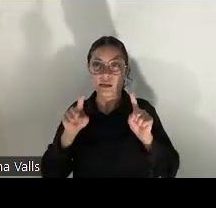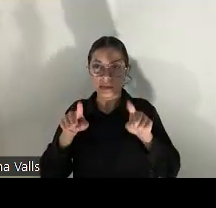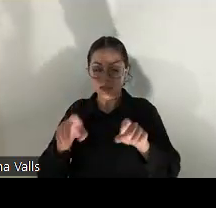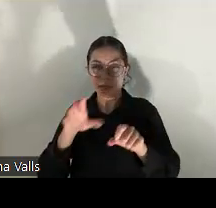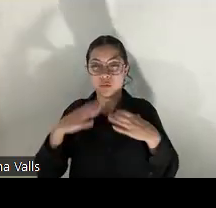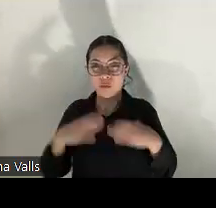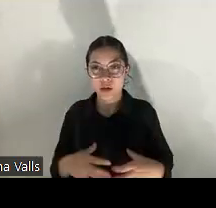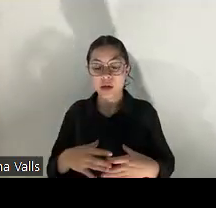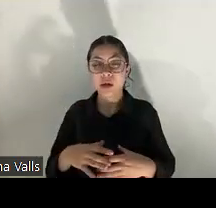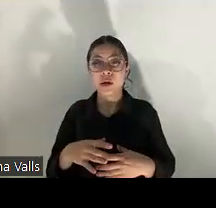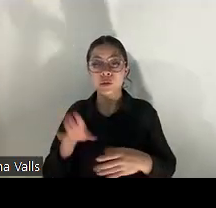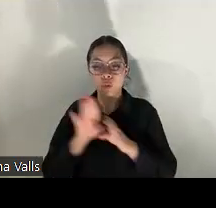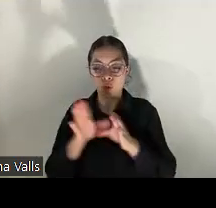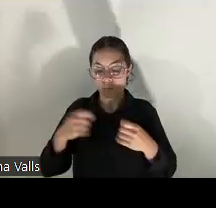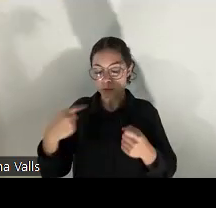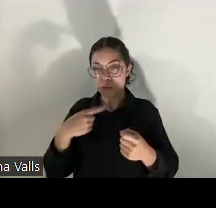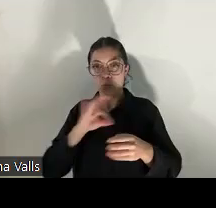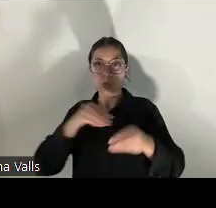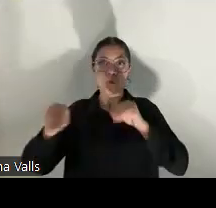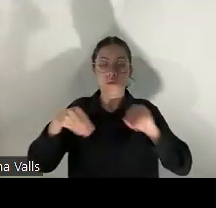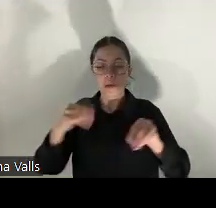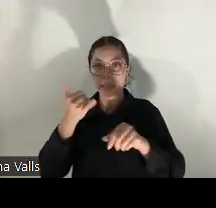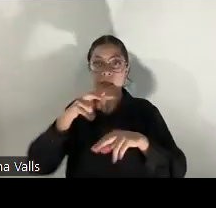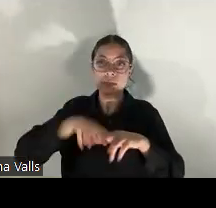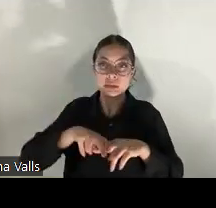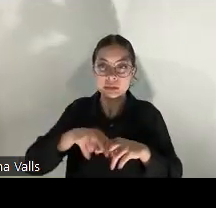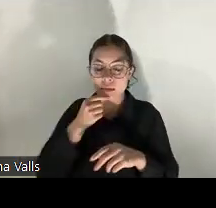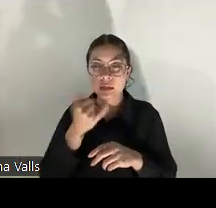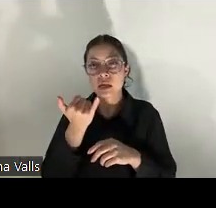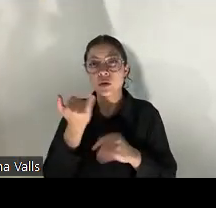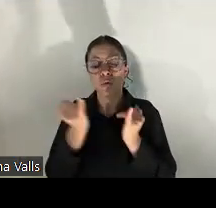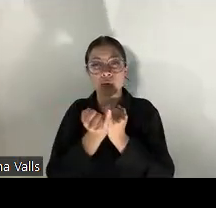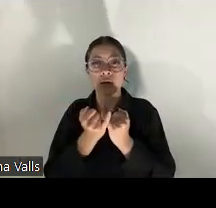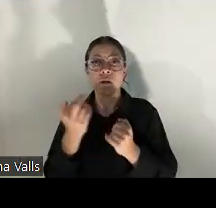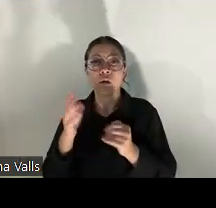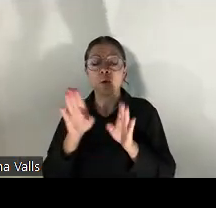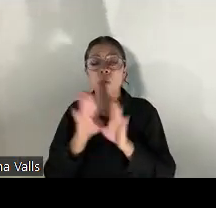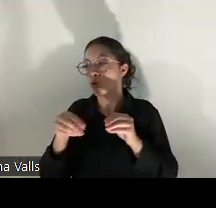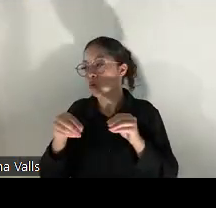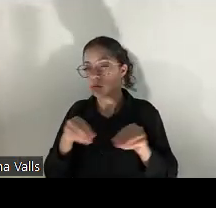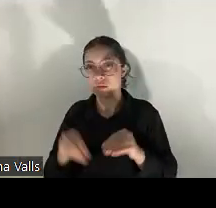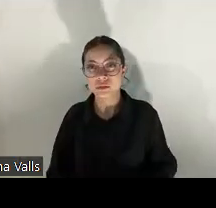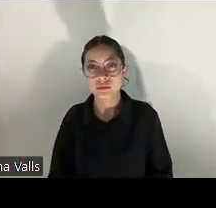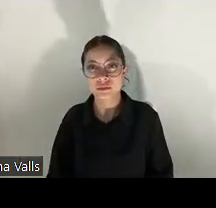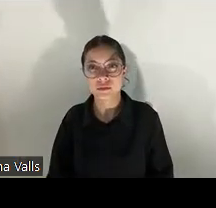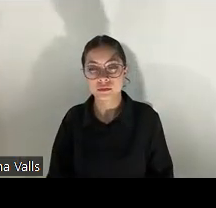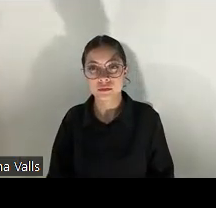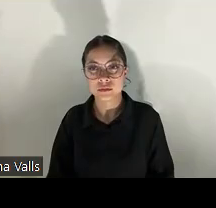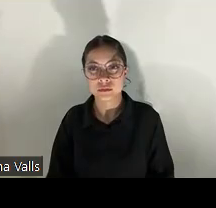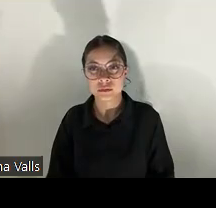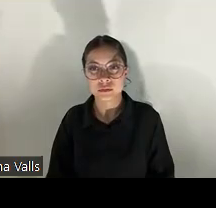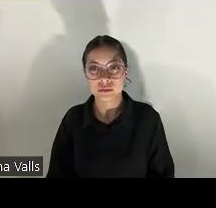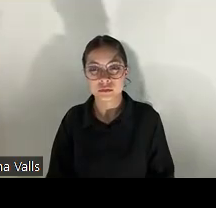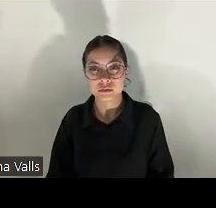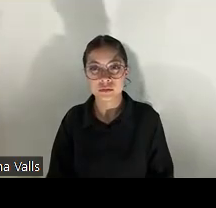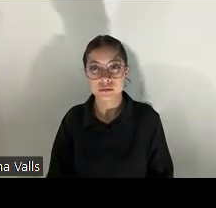sobre el cuerpo y el llevar asentado al niño. Y el tono pasivo mediante los ángulos de movimiento. Vámonos a ver la postura. ¿Cómo es la